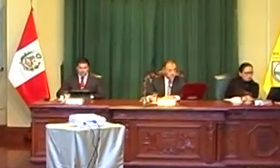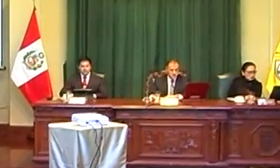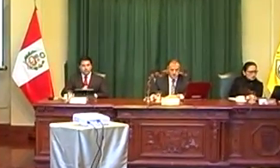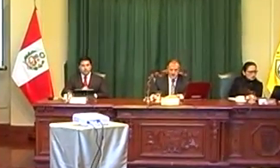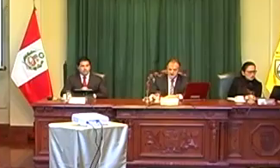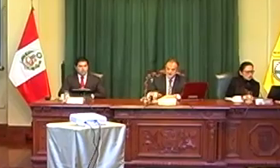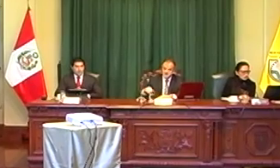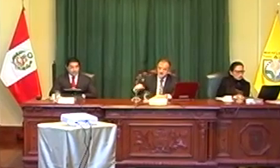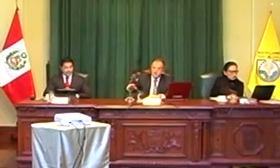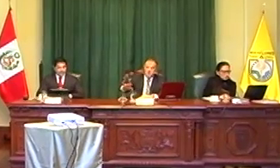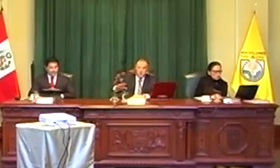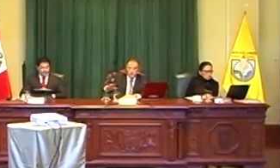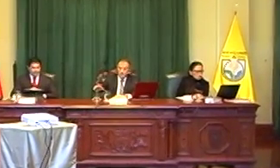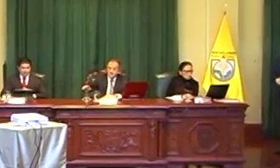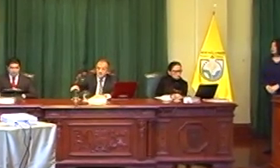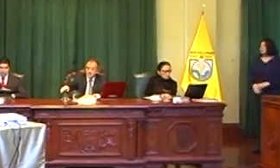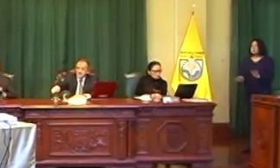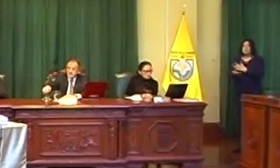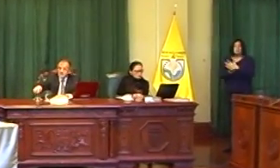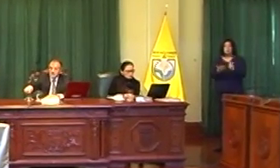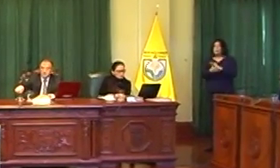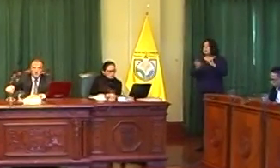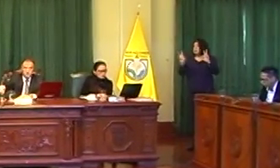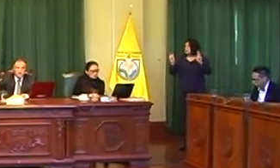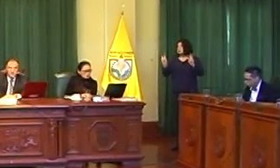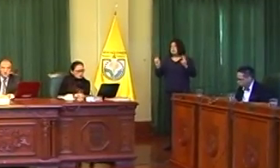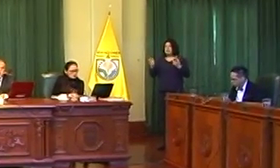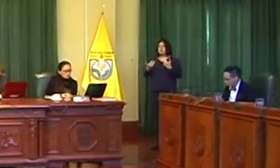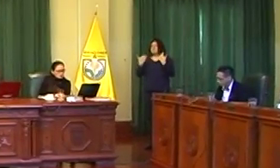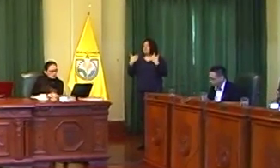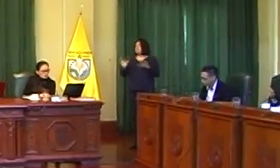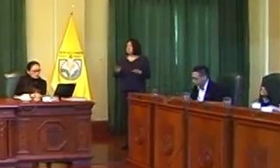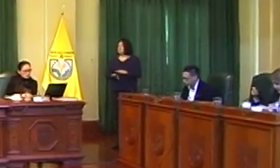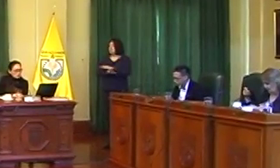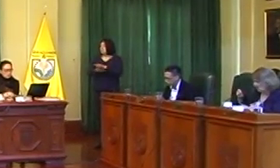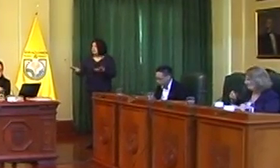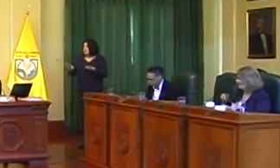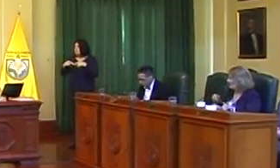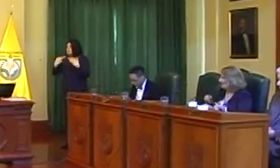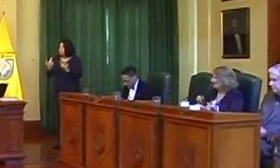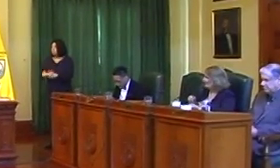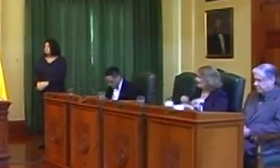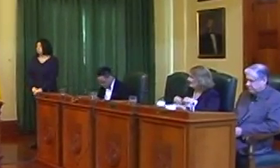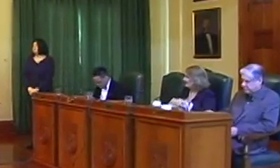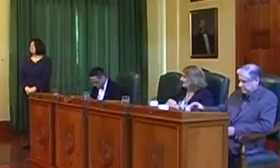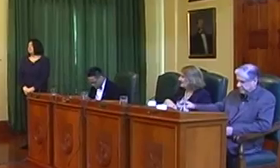de votos. Muchísimas gracias. No habiendo más temas que tratar, procederemos a levantar la sesión.